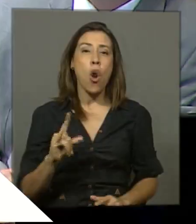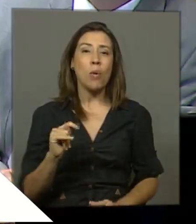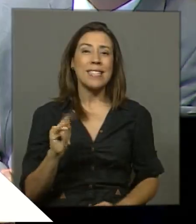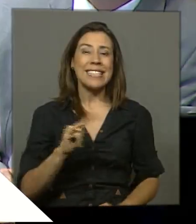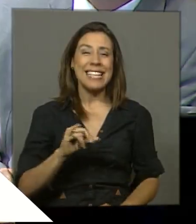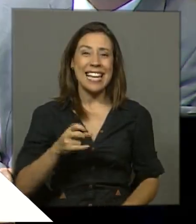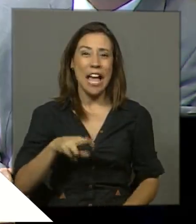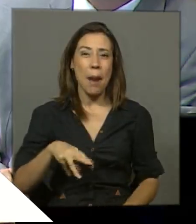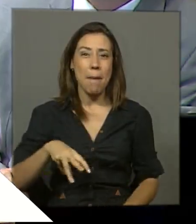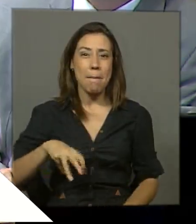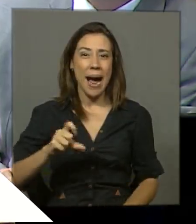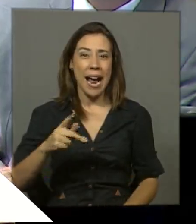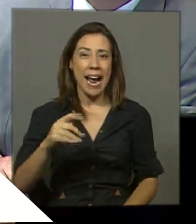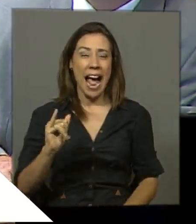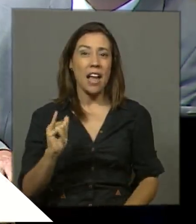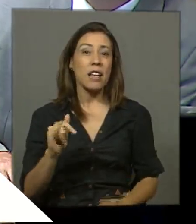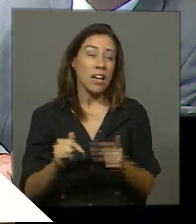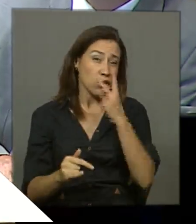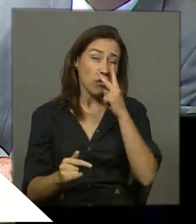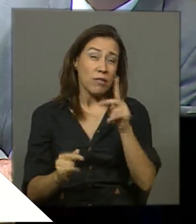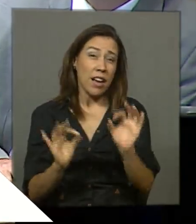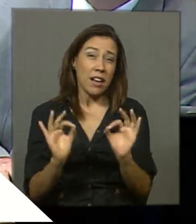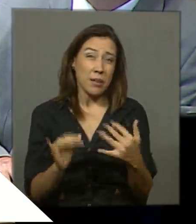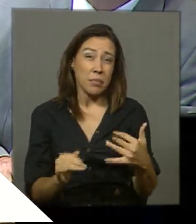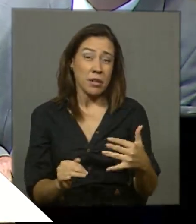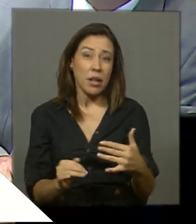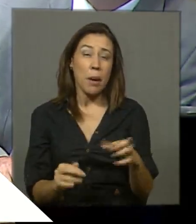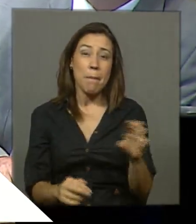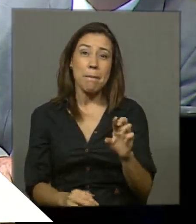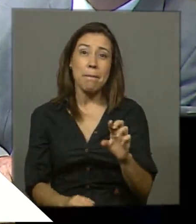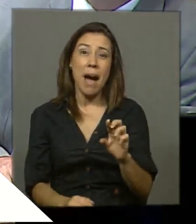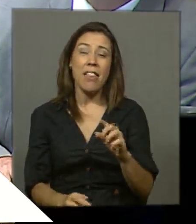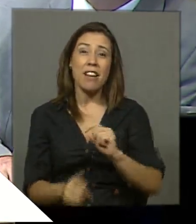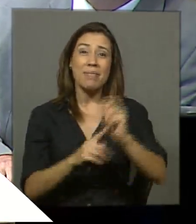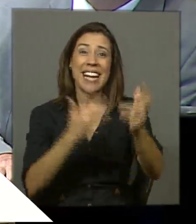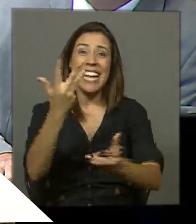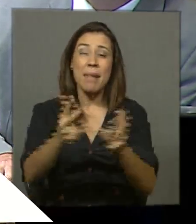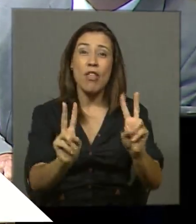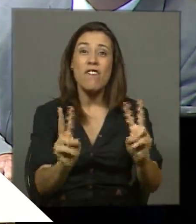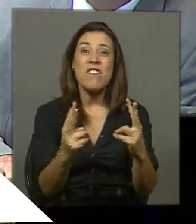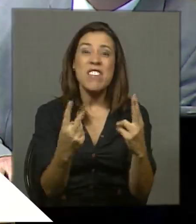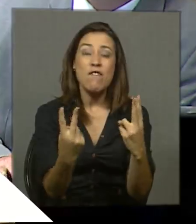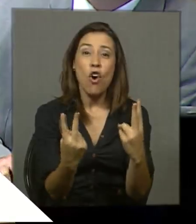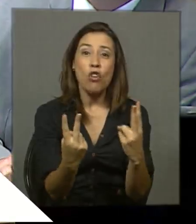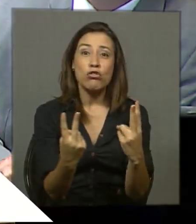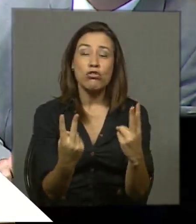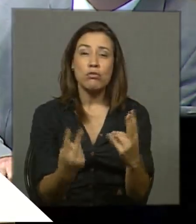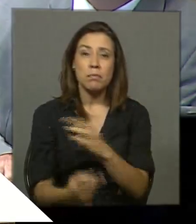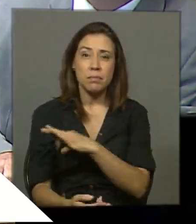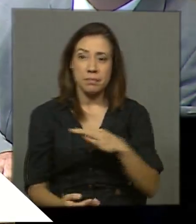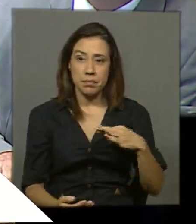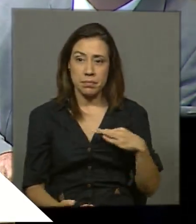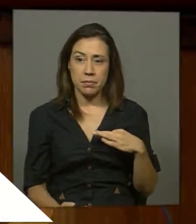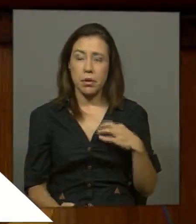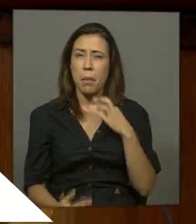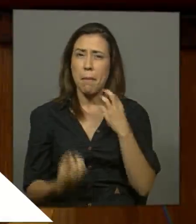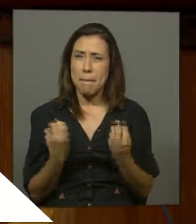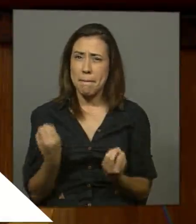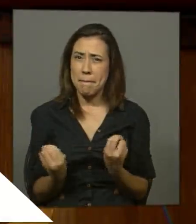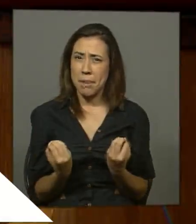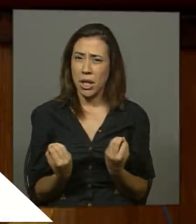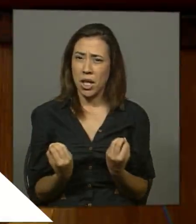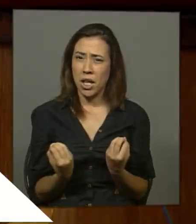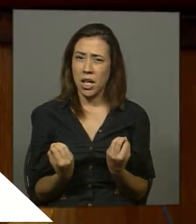Lamentablemente son luego de que sus padres fueran quemados vivos ministro por